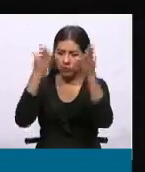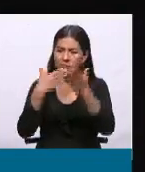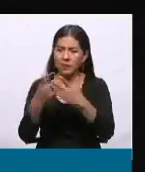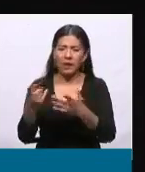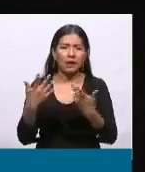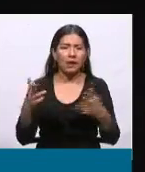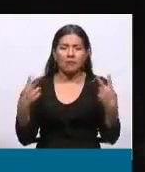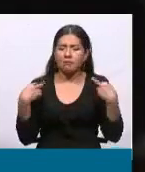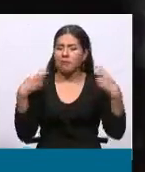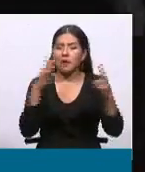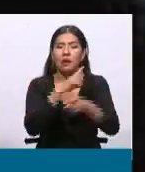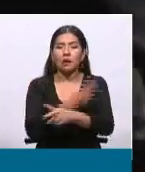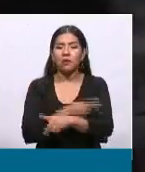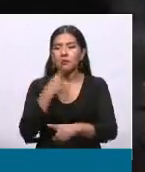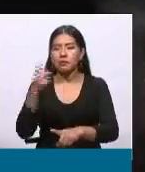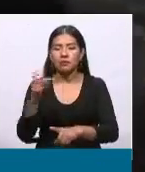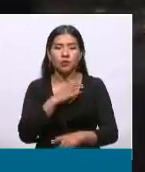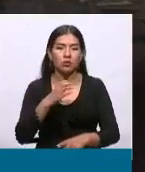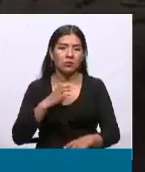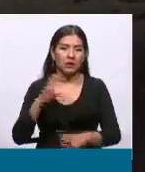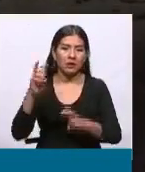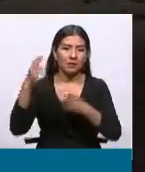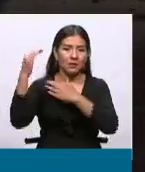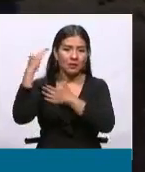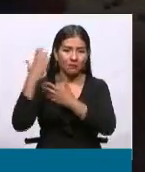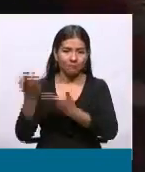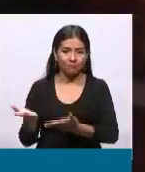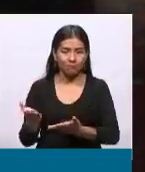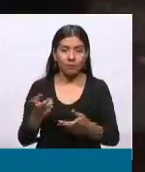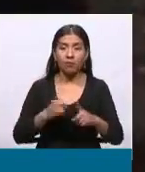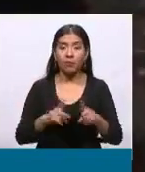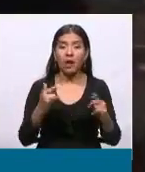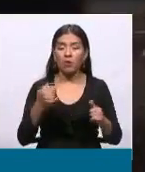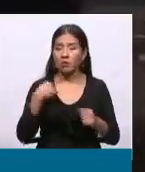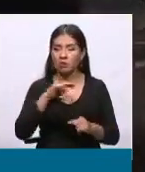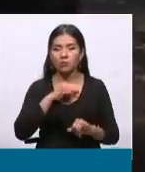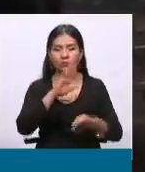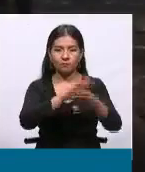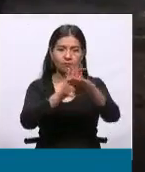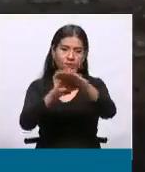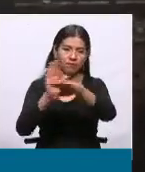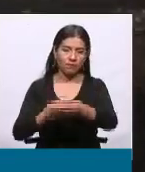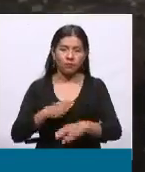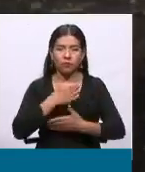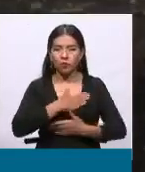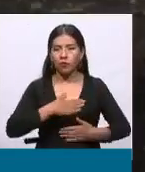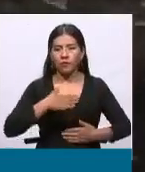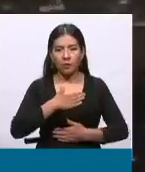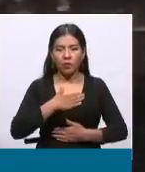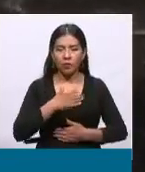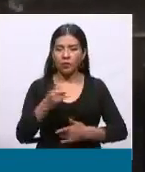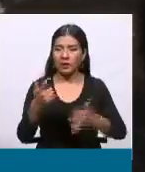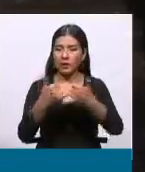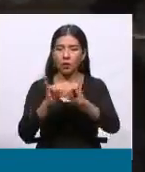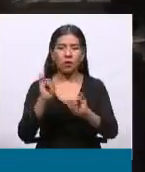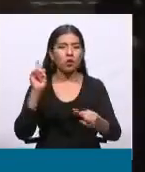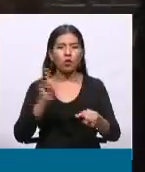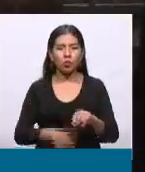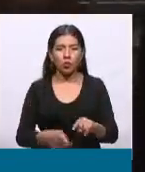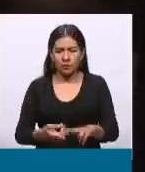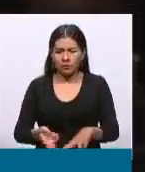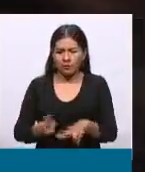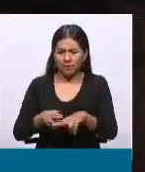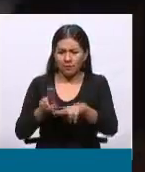Cruz. Hacemos un llamado porque esto no puede continuar así. Es una exacerbación de la